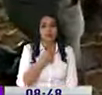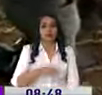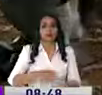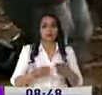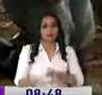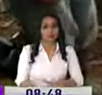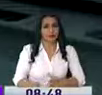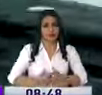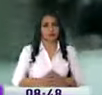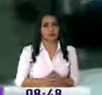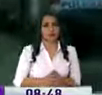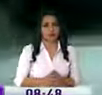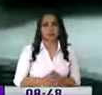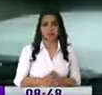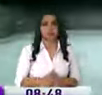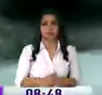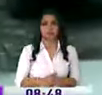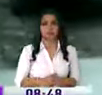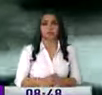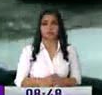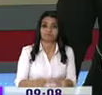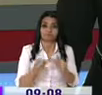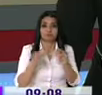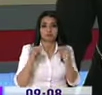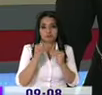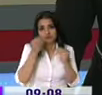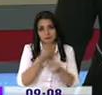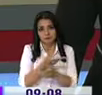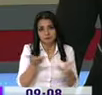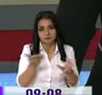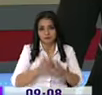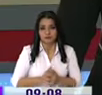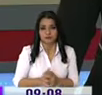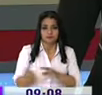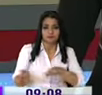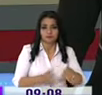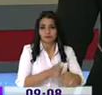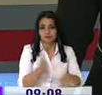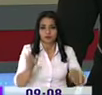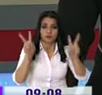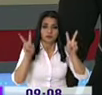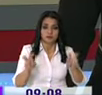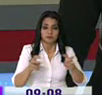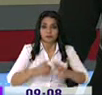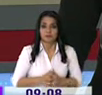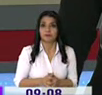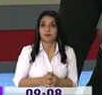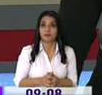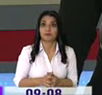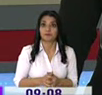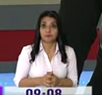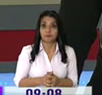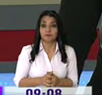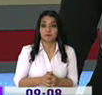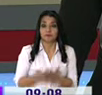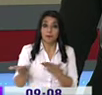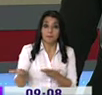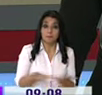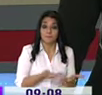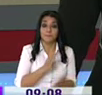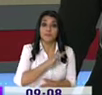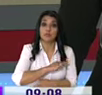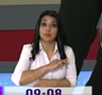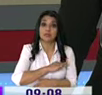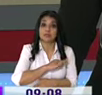espalda, informó Iván Casamen. Novedades y en otros temas les contamos que durante la sesión solemne del